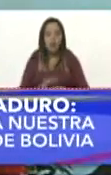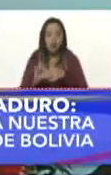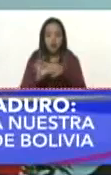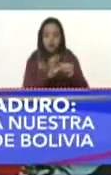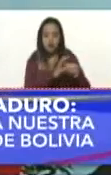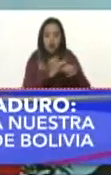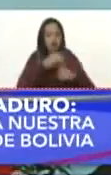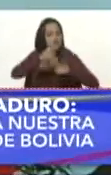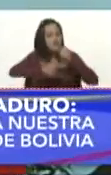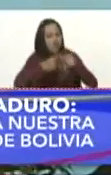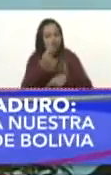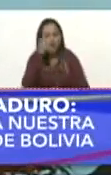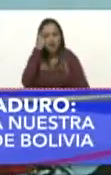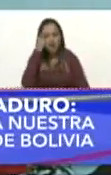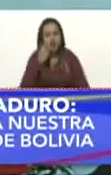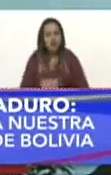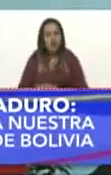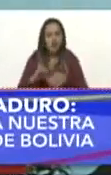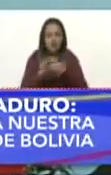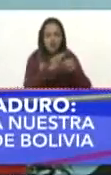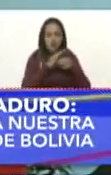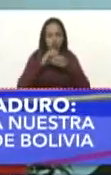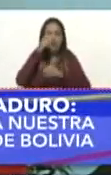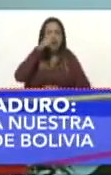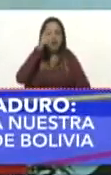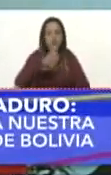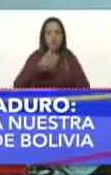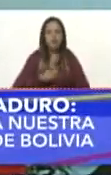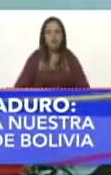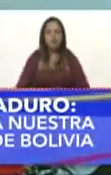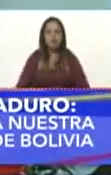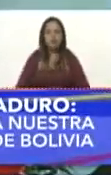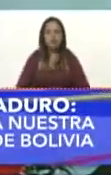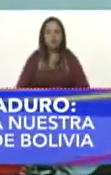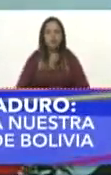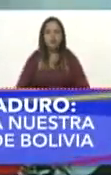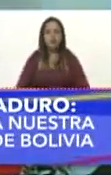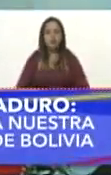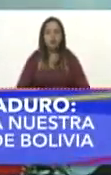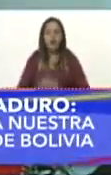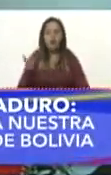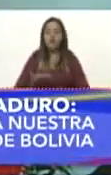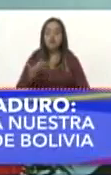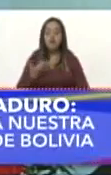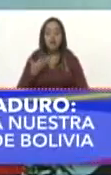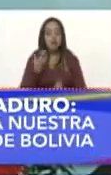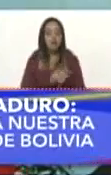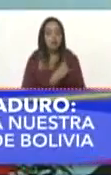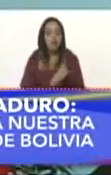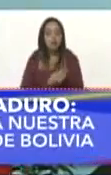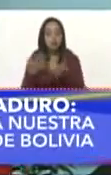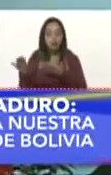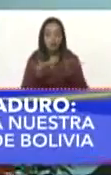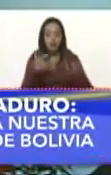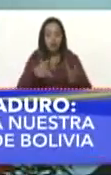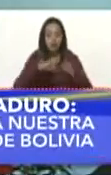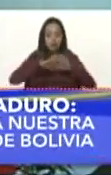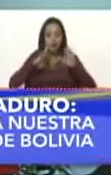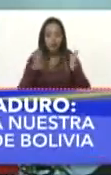construyéndola todos los días, la unión del pueblo. Es muy importante, hermanos y hermanas que nos visitan del